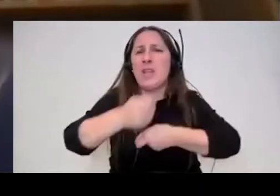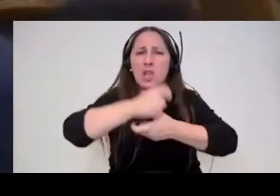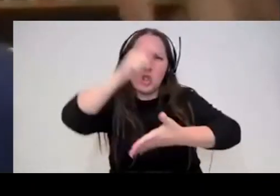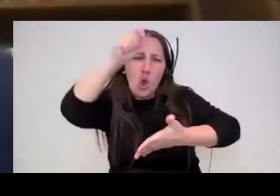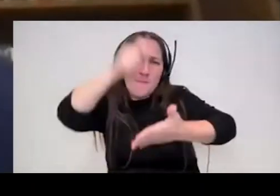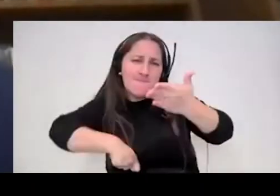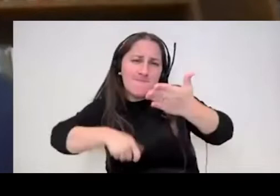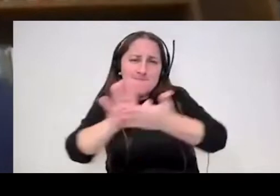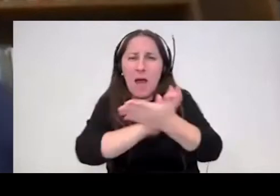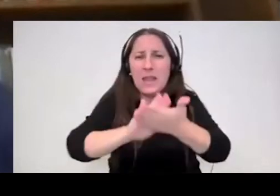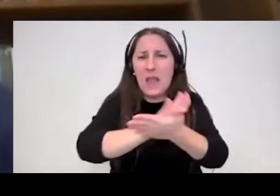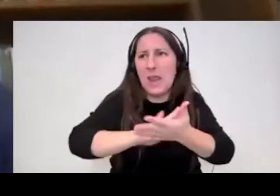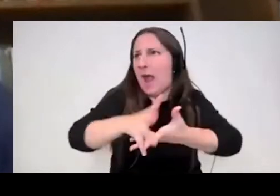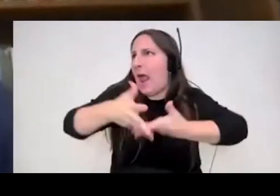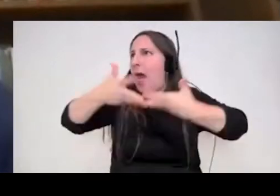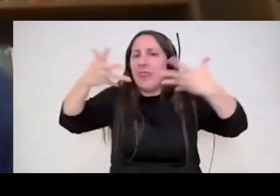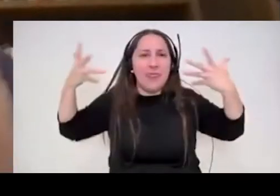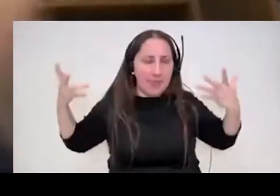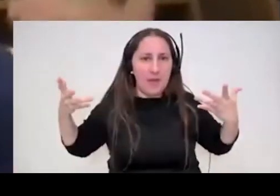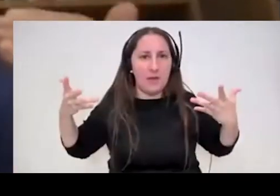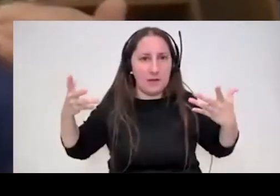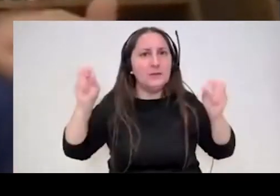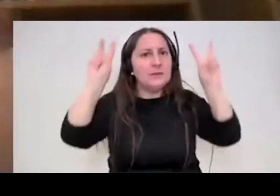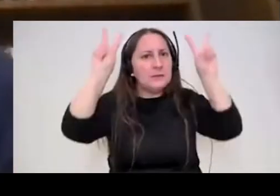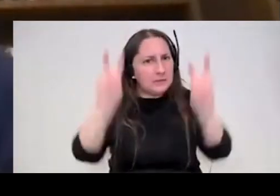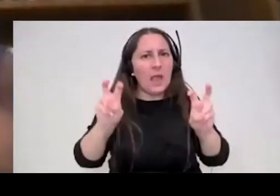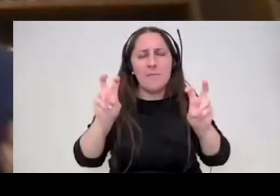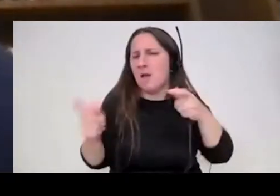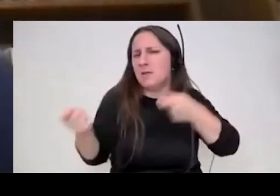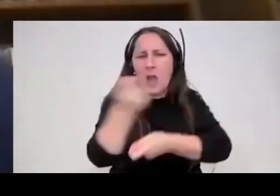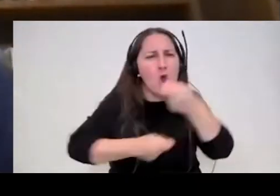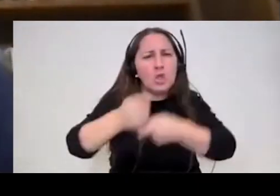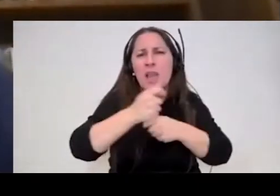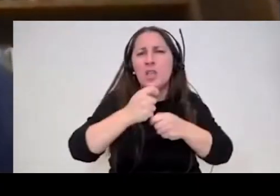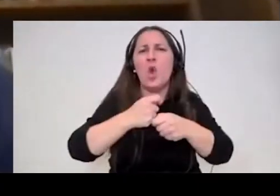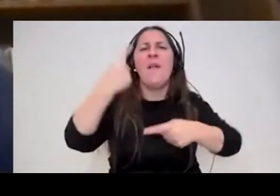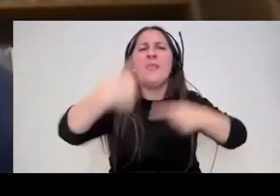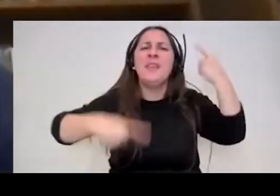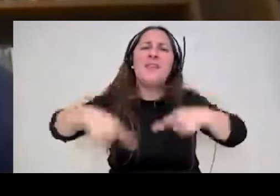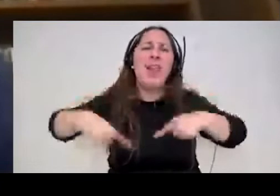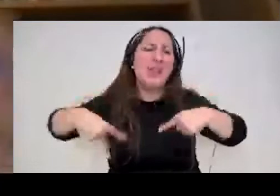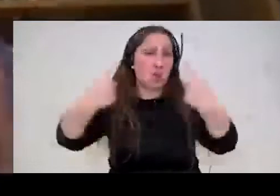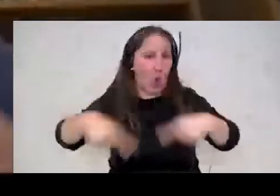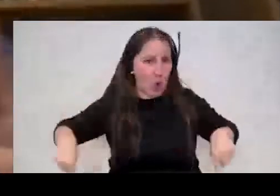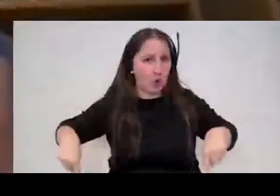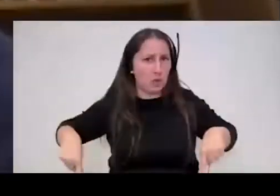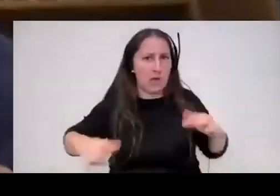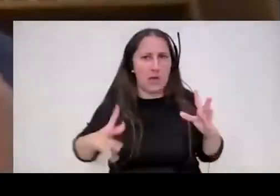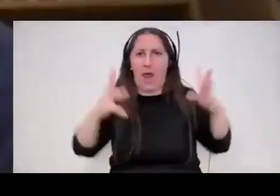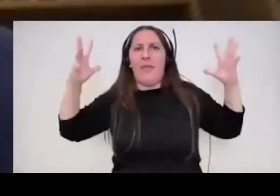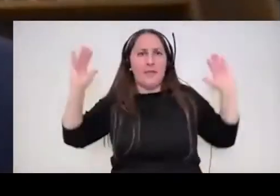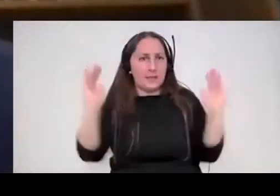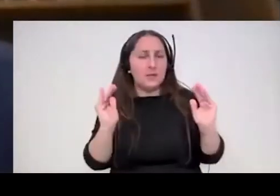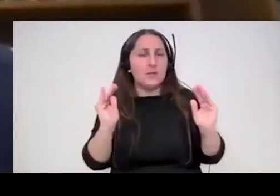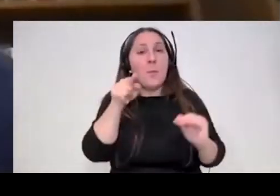macro, donde ¿sí? Se está negociando todo el tiempo, a distintos niveles. Y ese conflicto